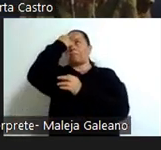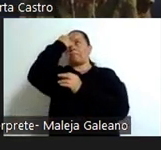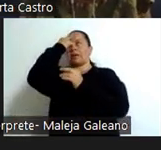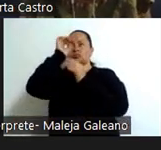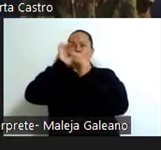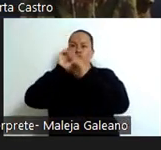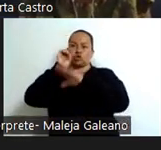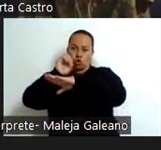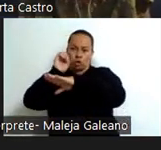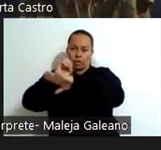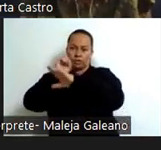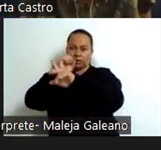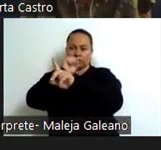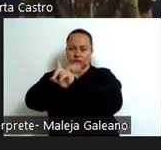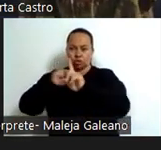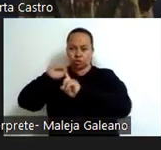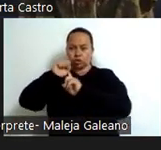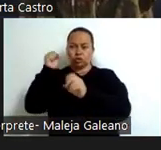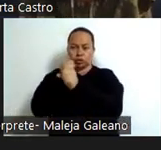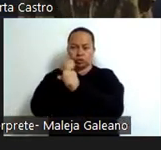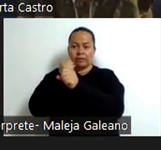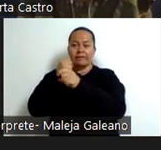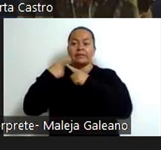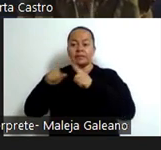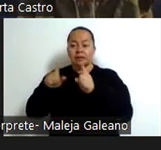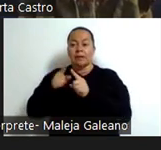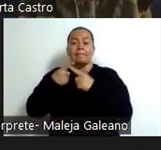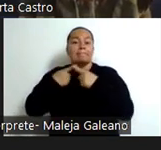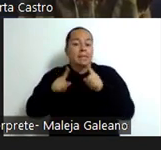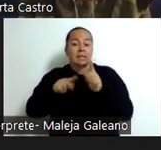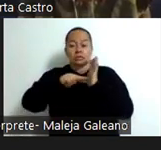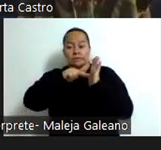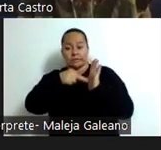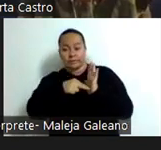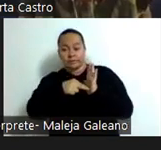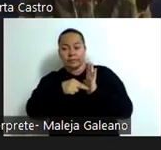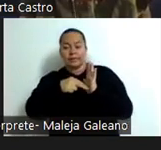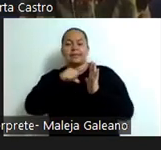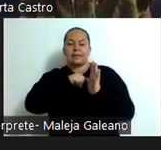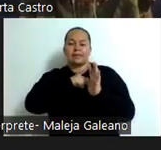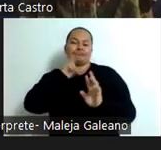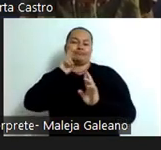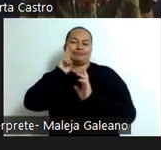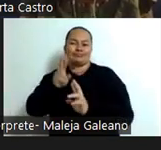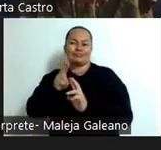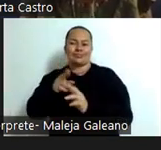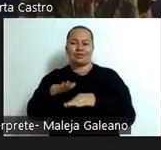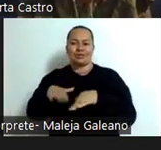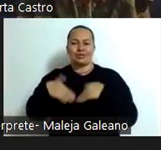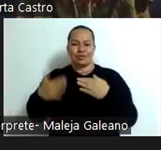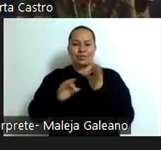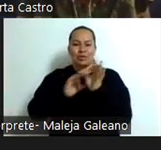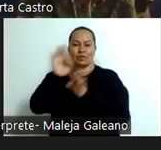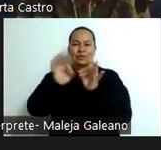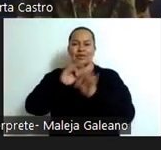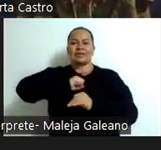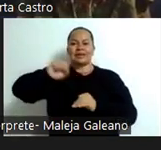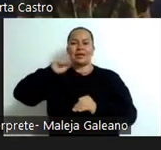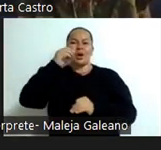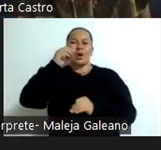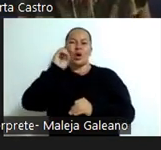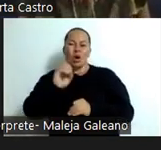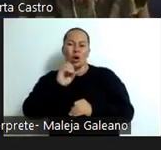social del trabajo diferente Pero eso no significa que se esté reconociendo el cuidado como un derecho humano y como un derecho